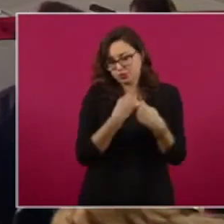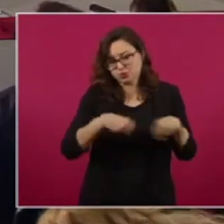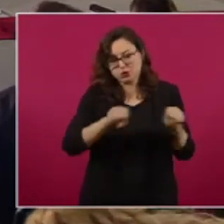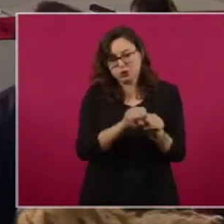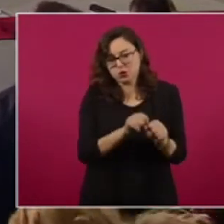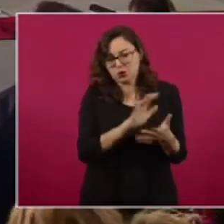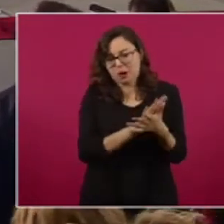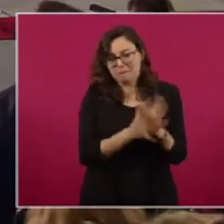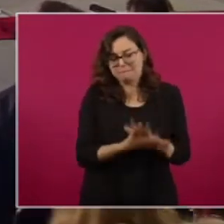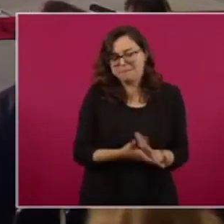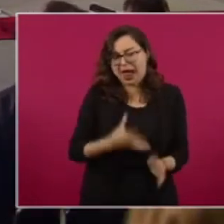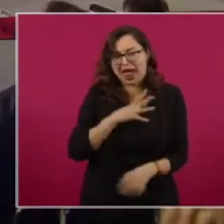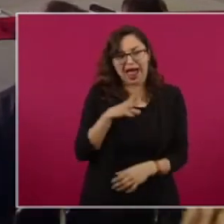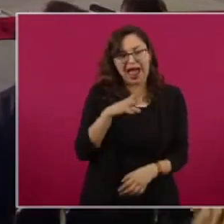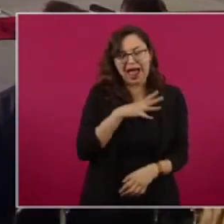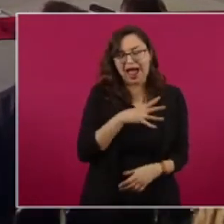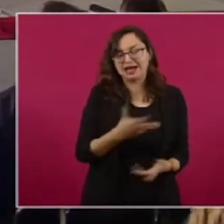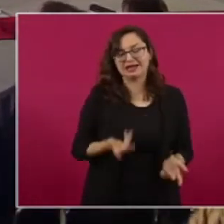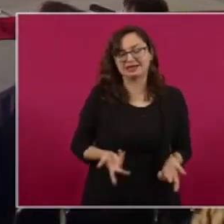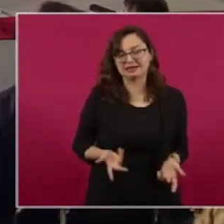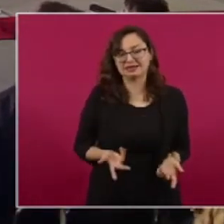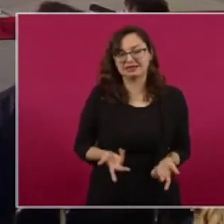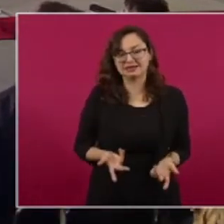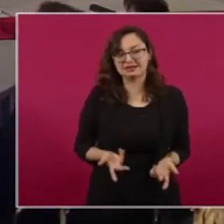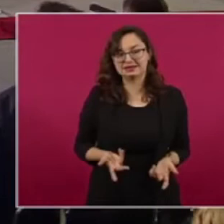Había contubernio